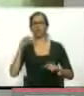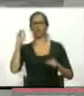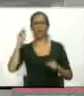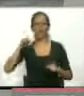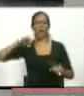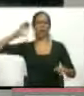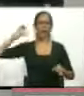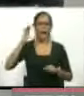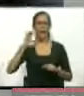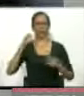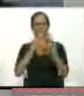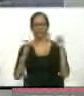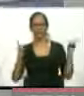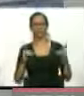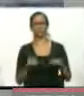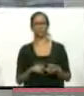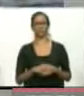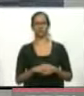aristocrática